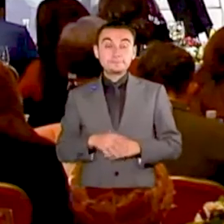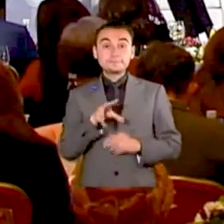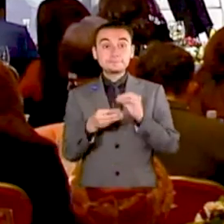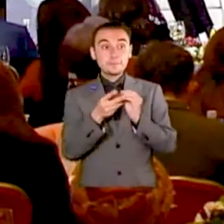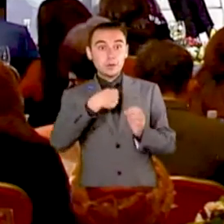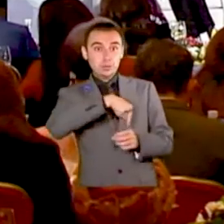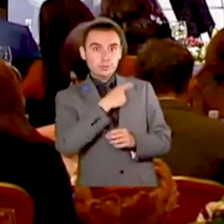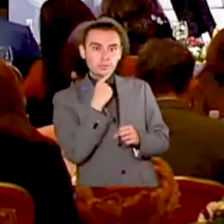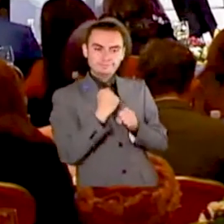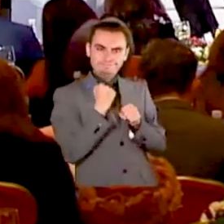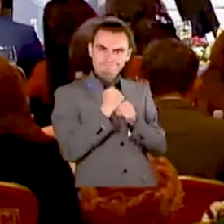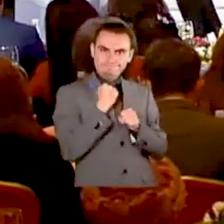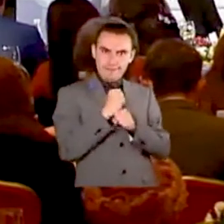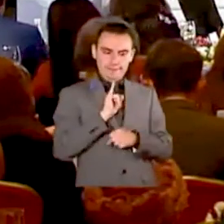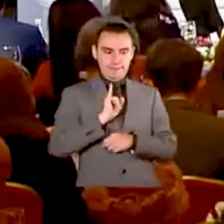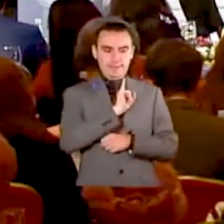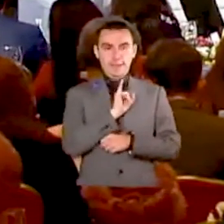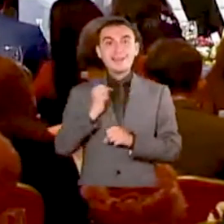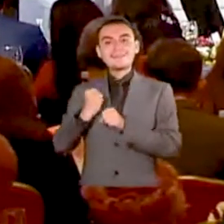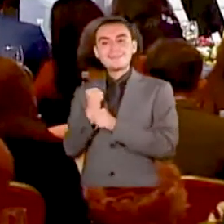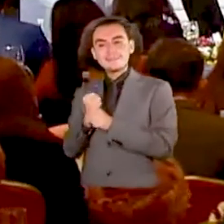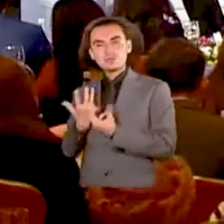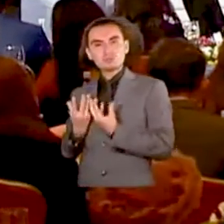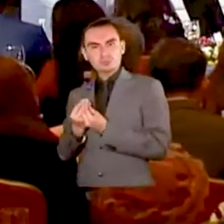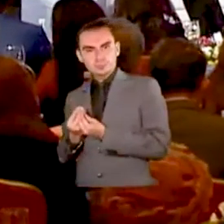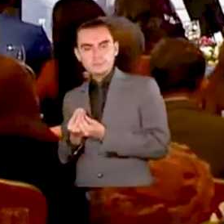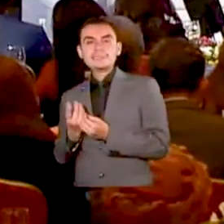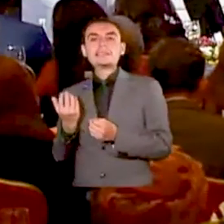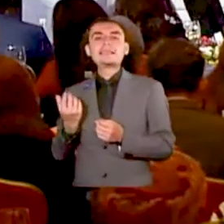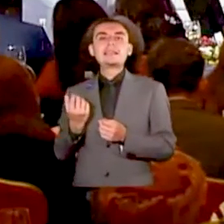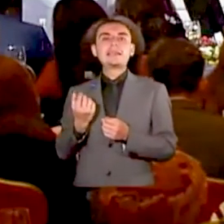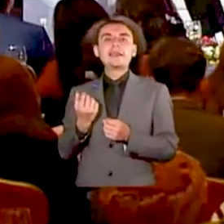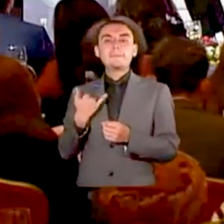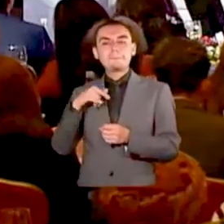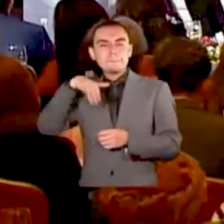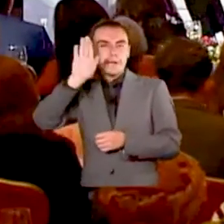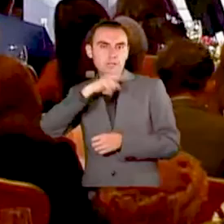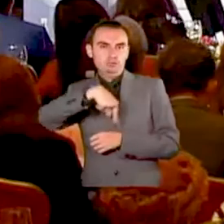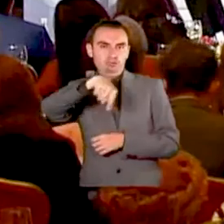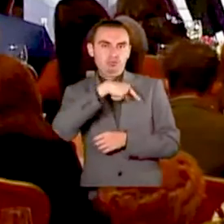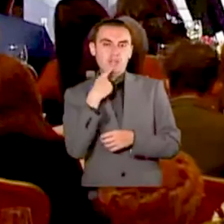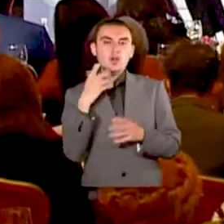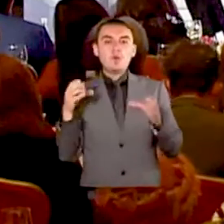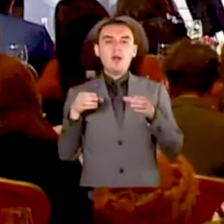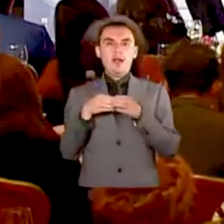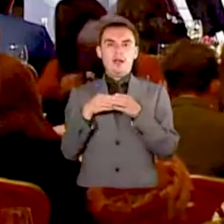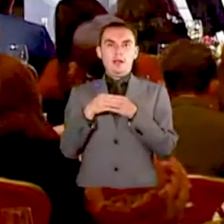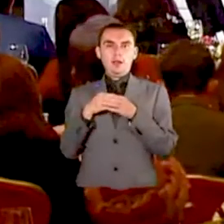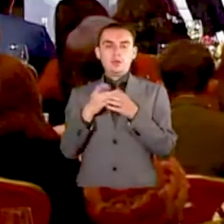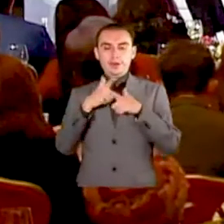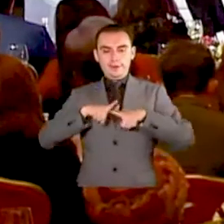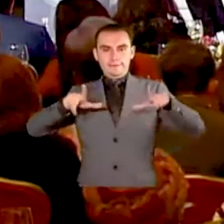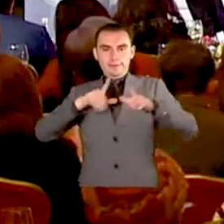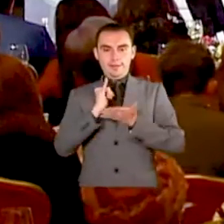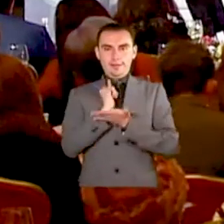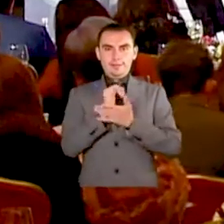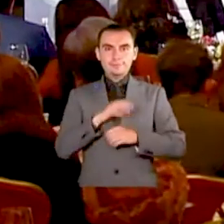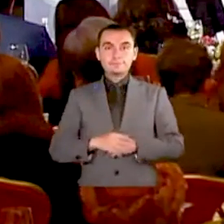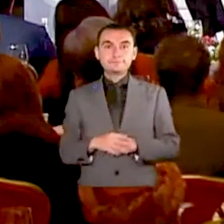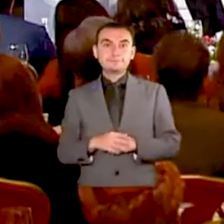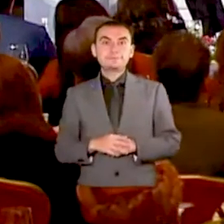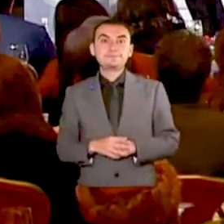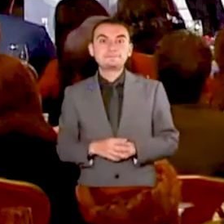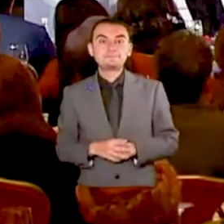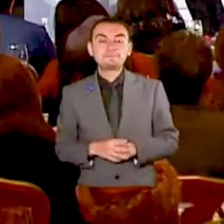en laboral individual, laboral colectivo, que tiene que ver especialmente con el derecho de asociación y libertad sindical. En